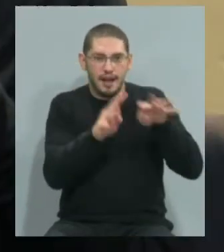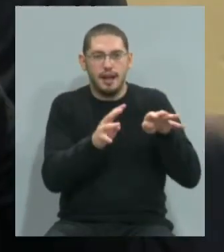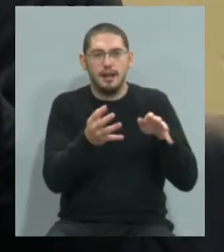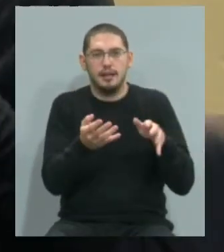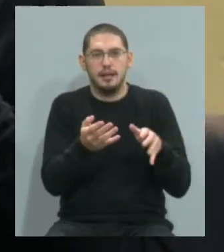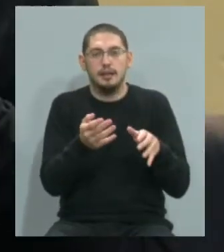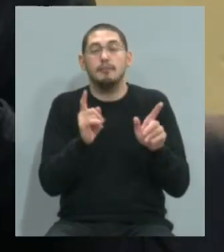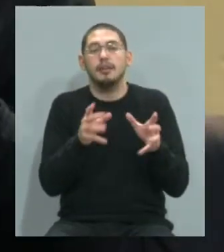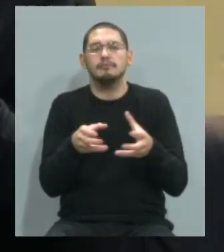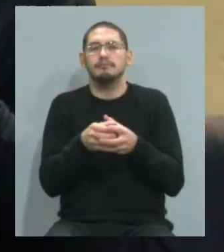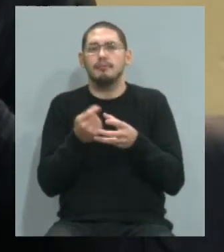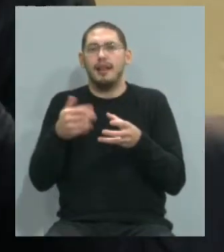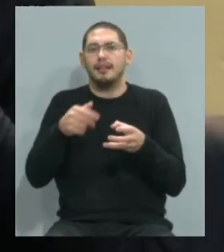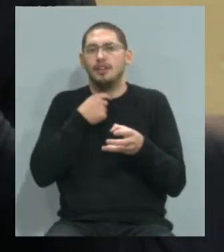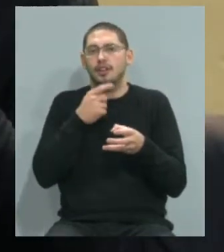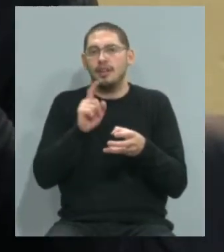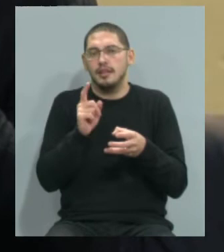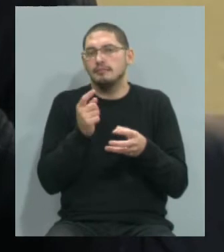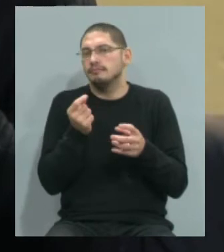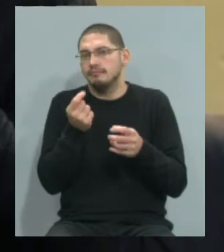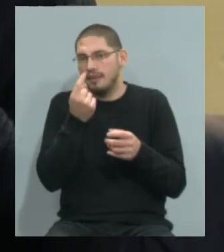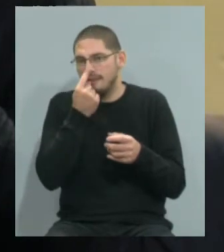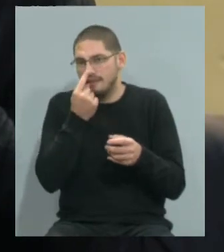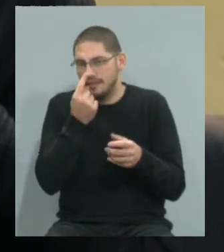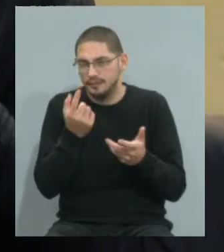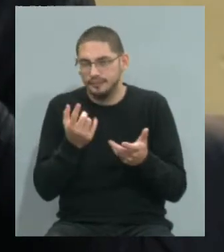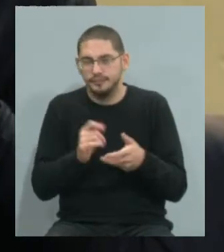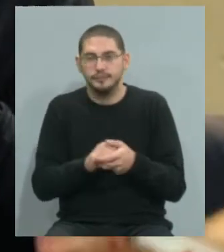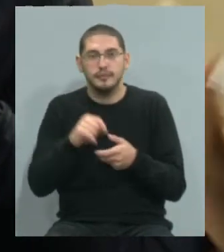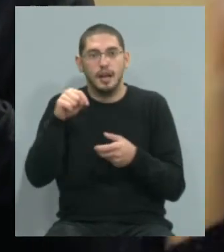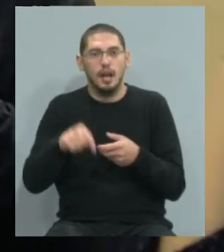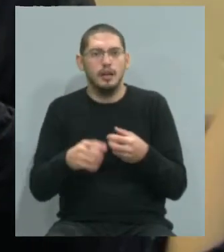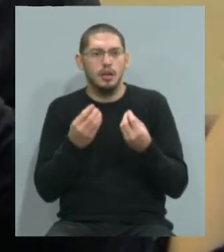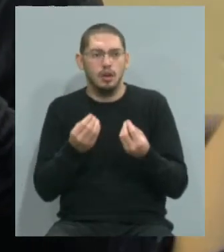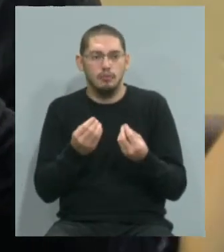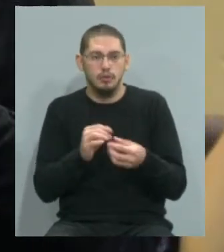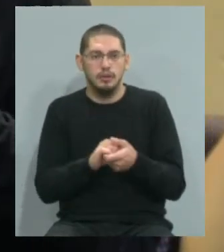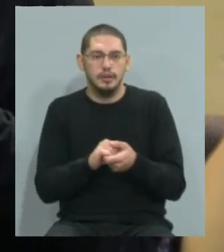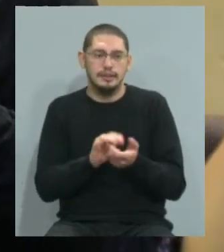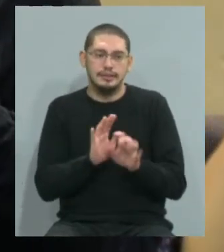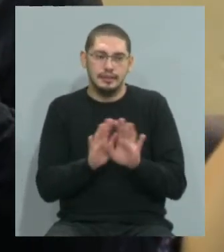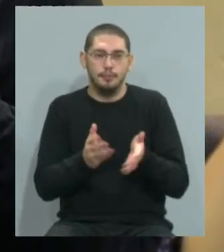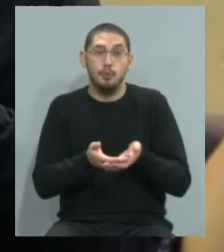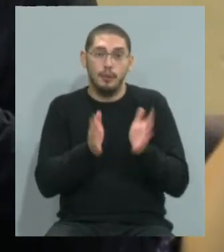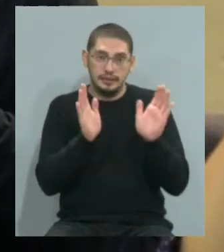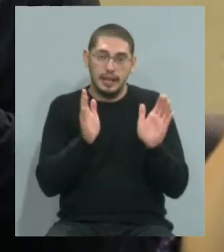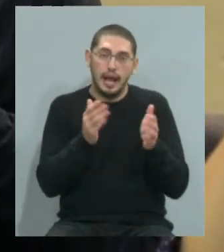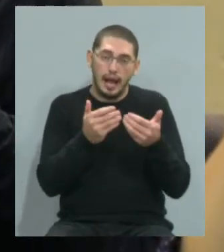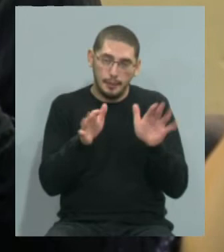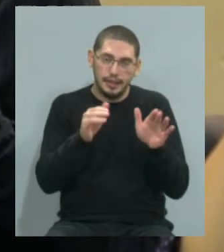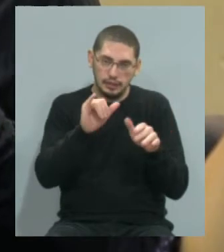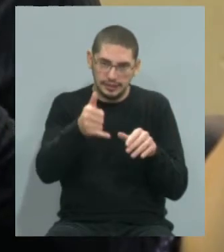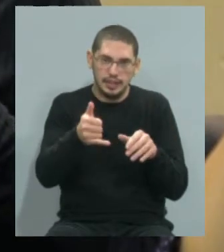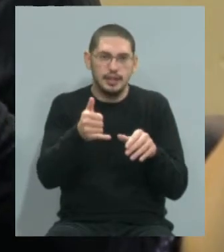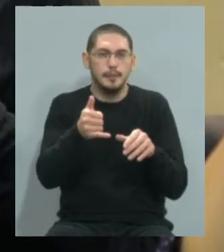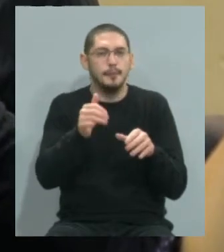grandes oligopolios no quieren perder ni un solo centavo. Entonces, ¿qué han hecho ahora? Han convertido muchas publicaciones en acceso abierto, pero con lo